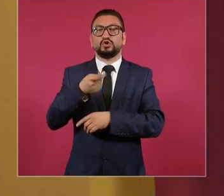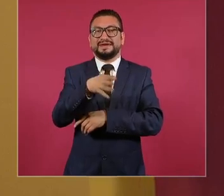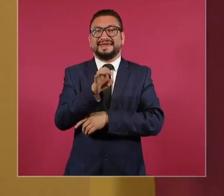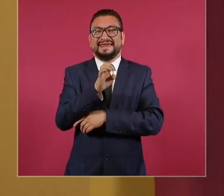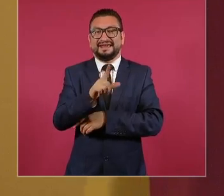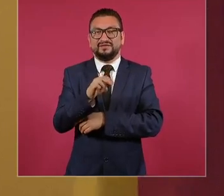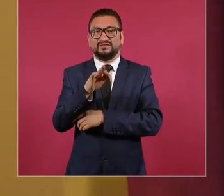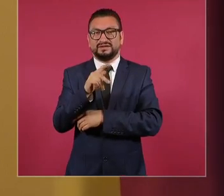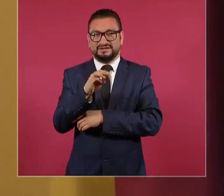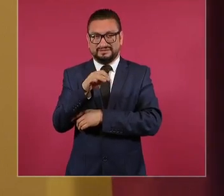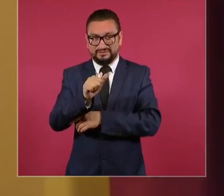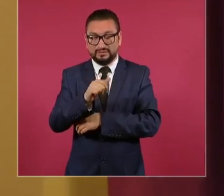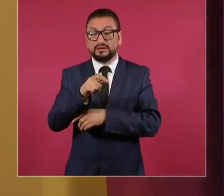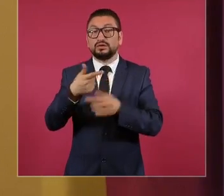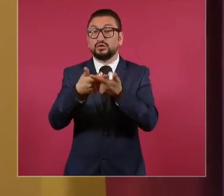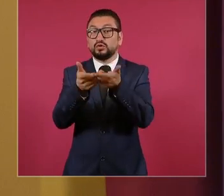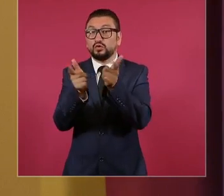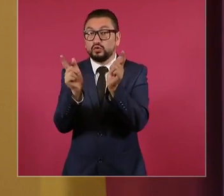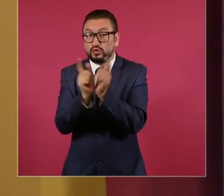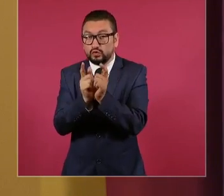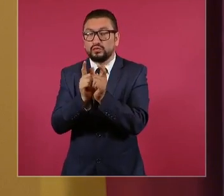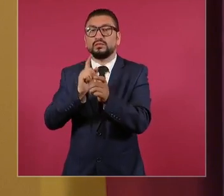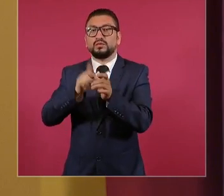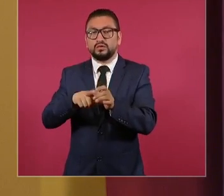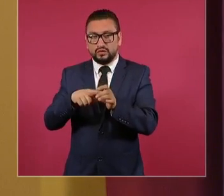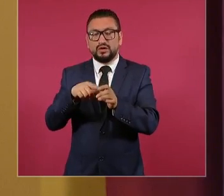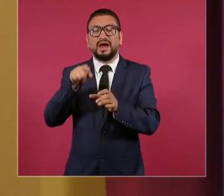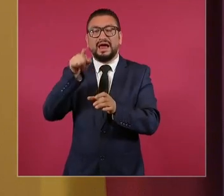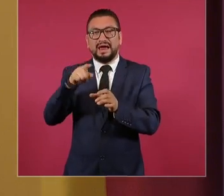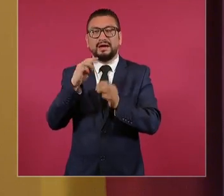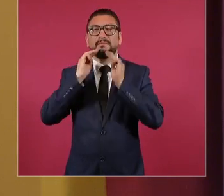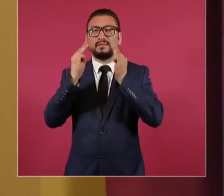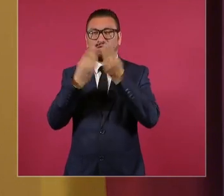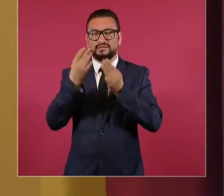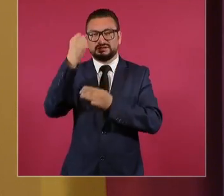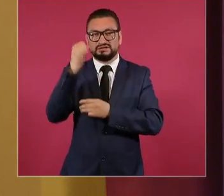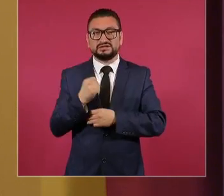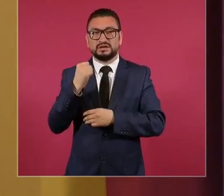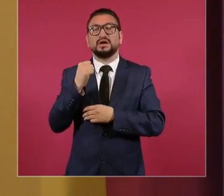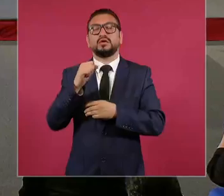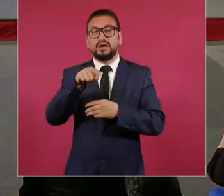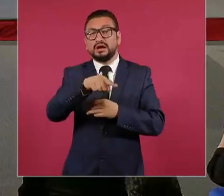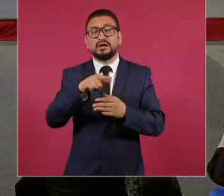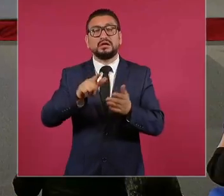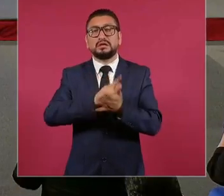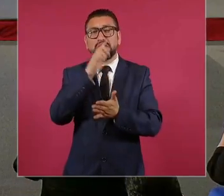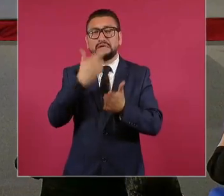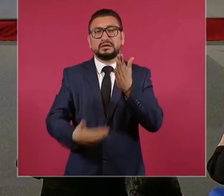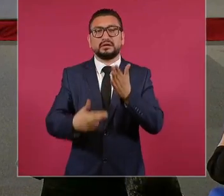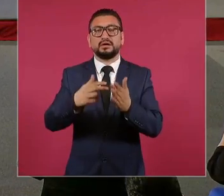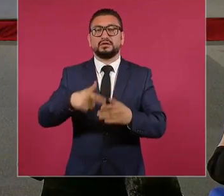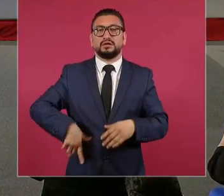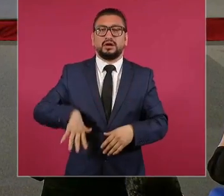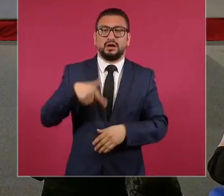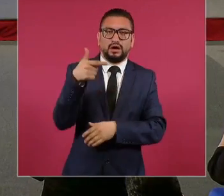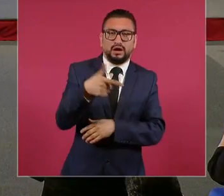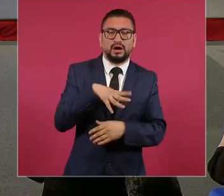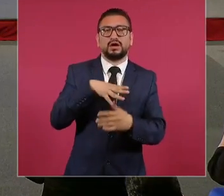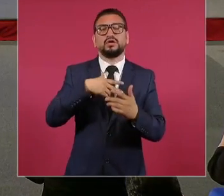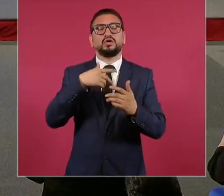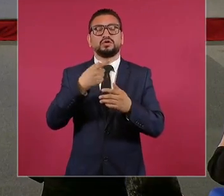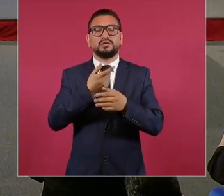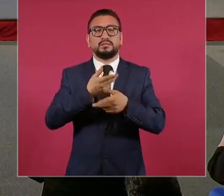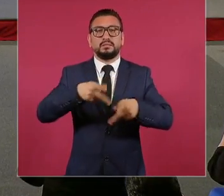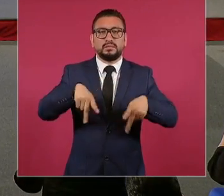integrante del cártel de Sinaloa, y los delitos contra la salud y portación de armas de fuego.